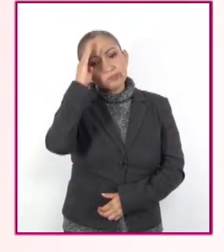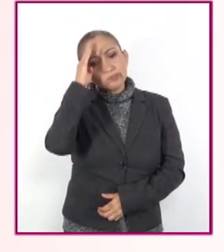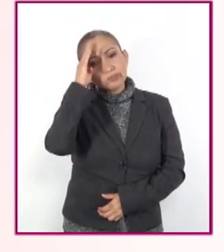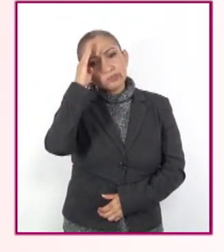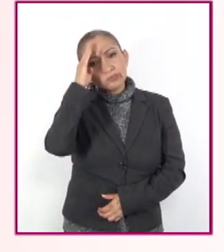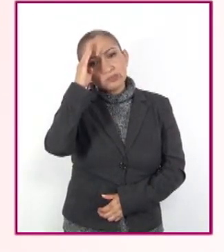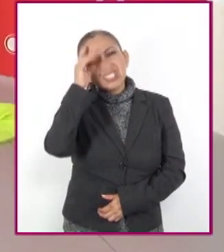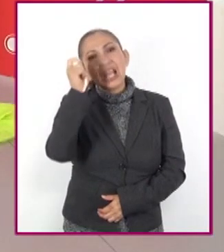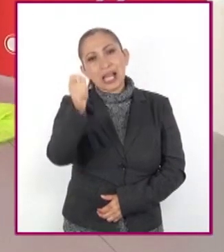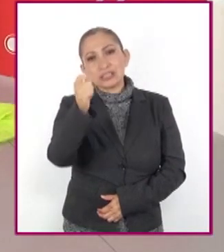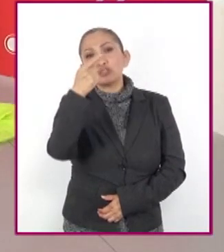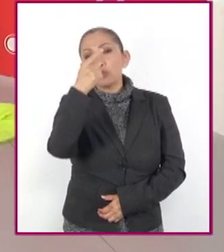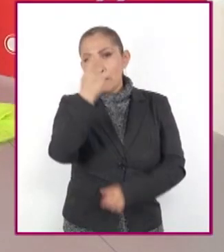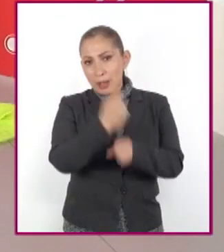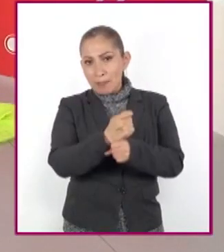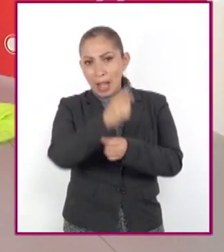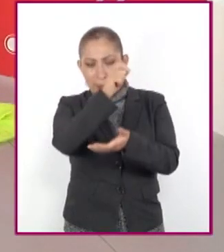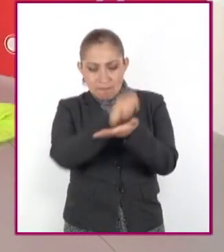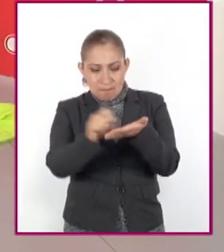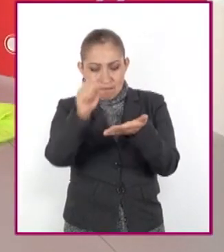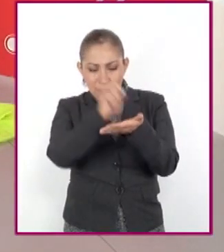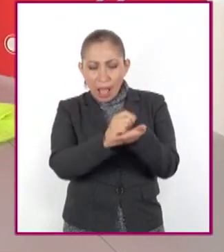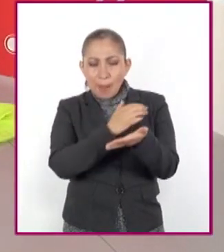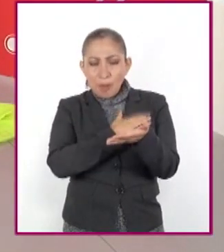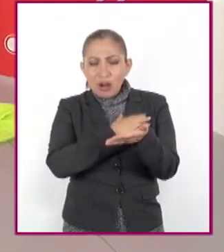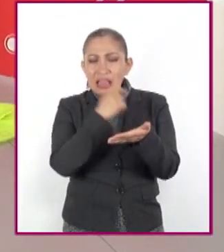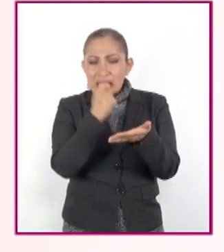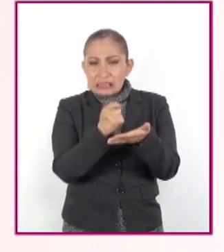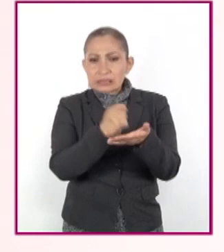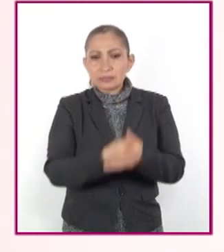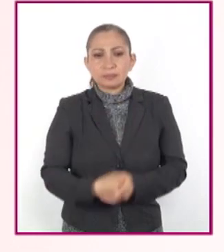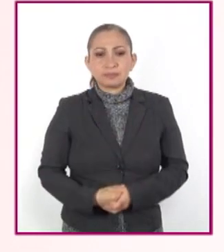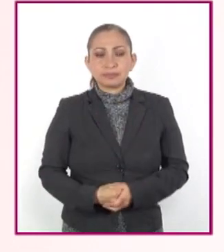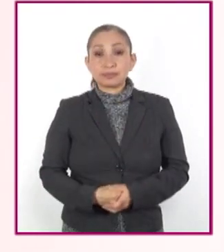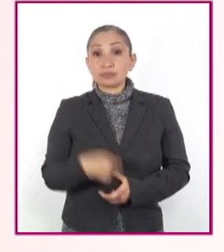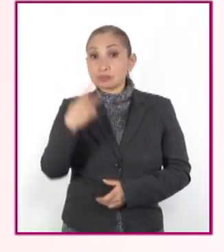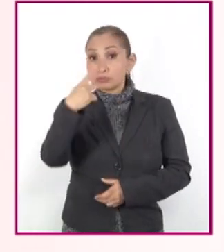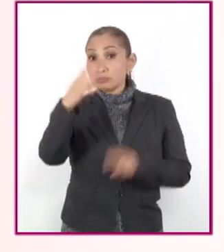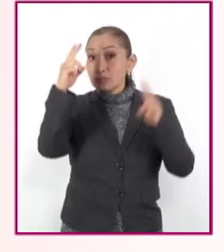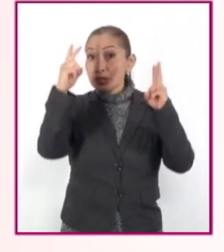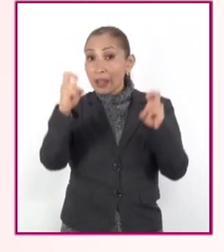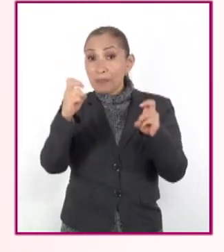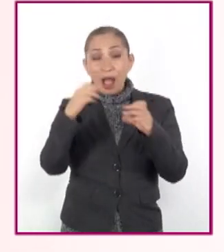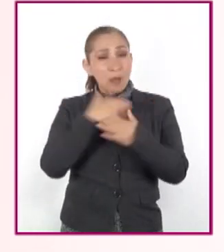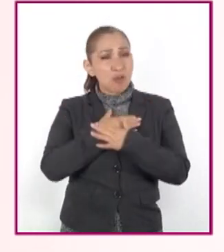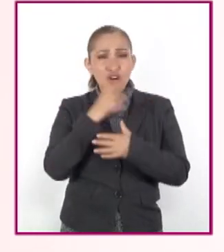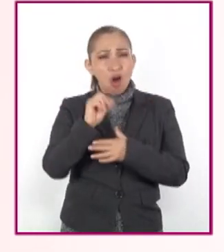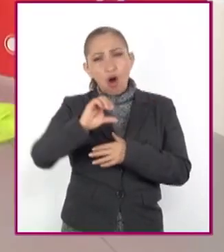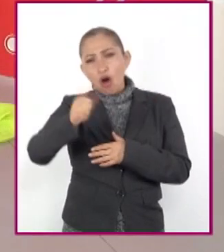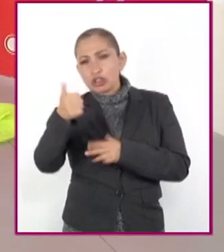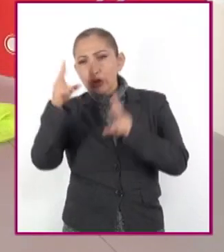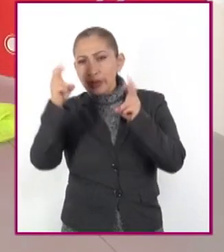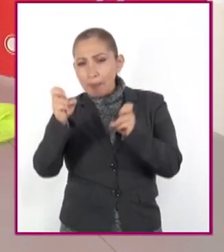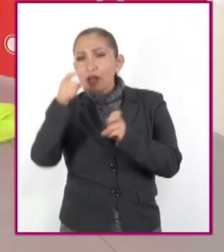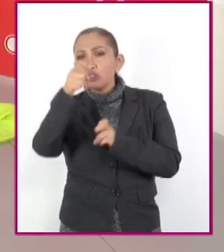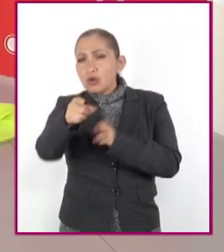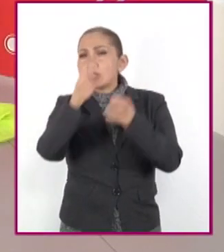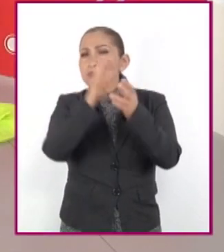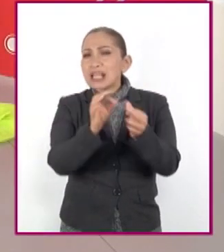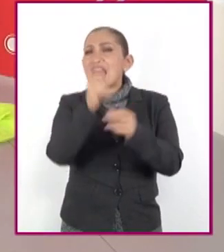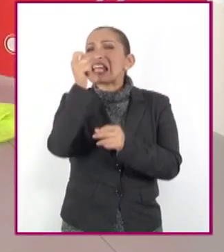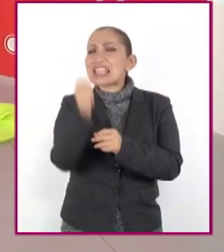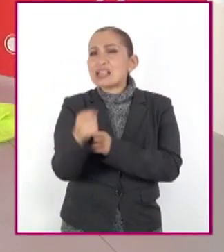Esa puede ser una de sus primeras anotaciones. Si su tema no es el amor, recuerden definir primero